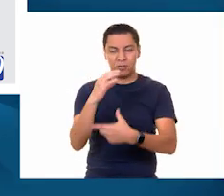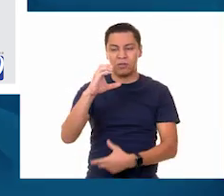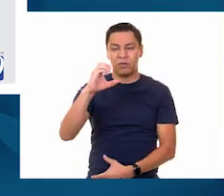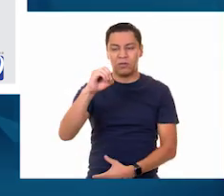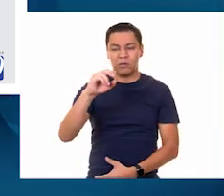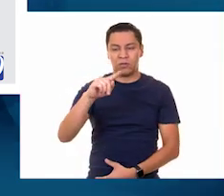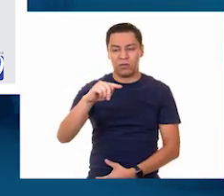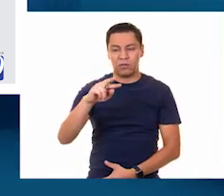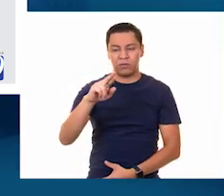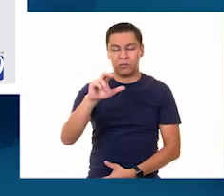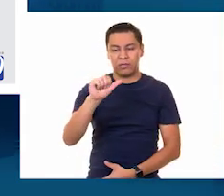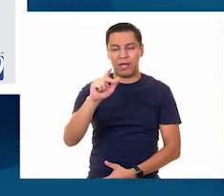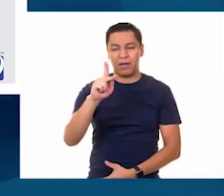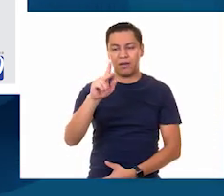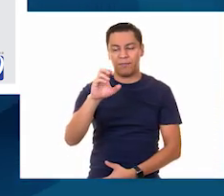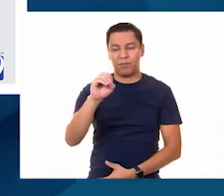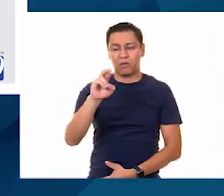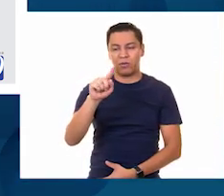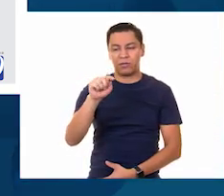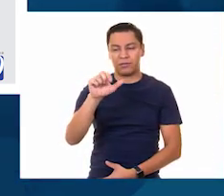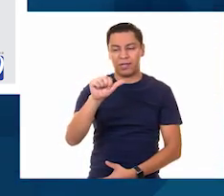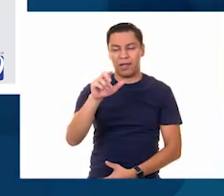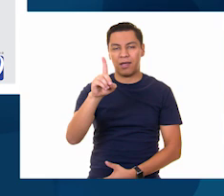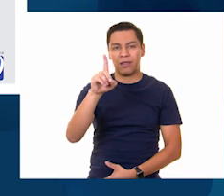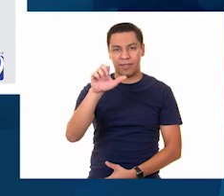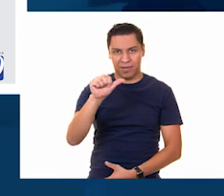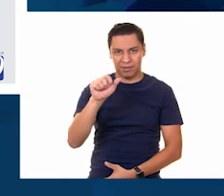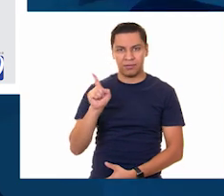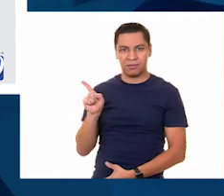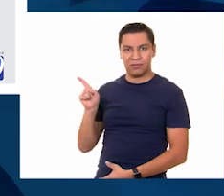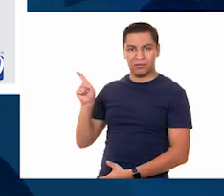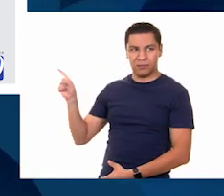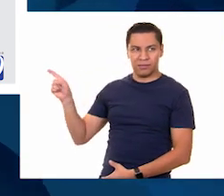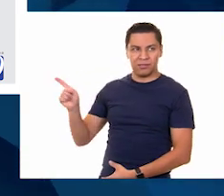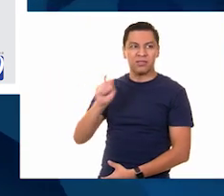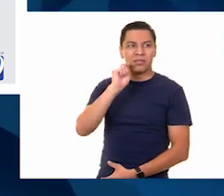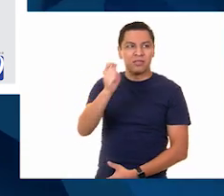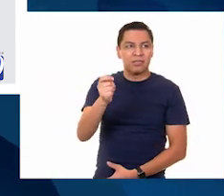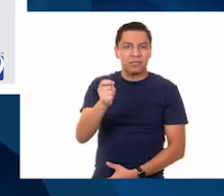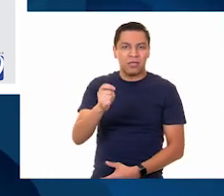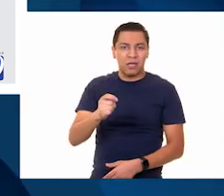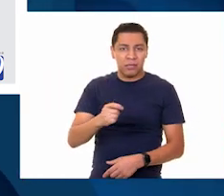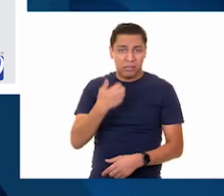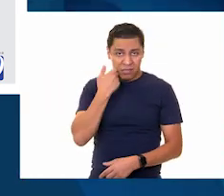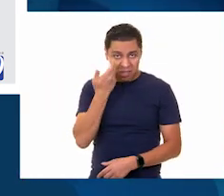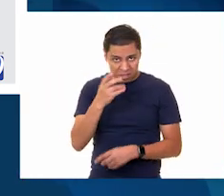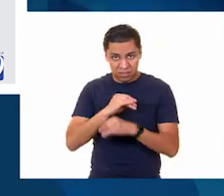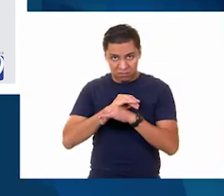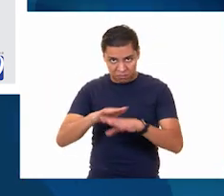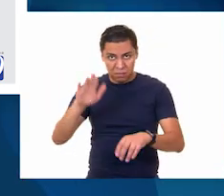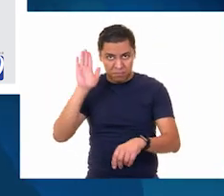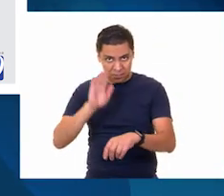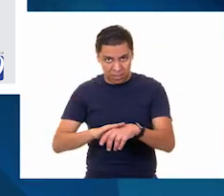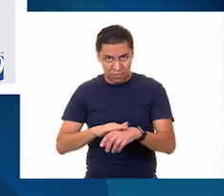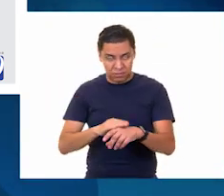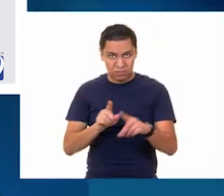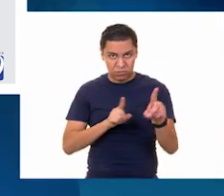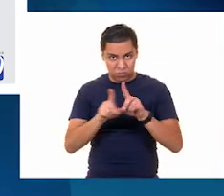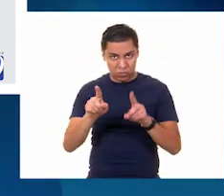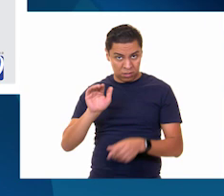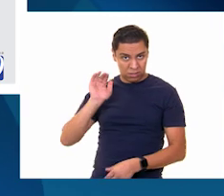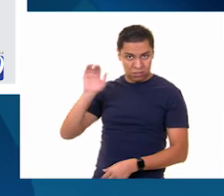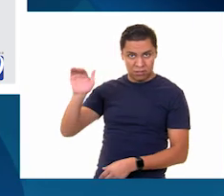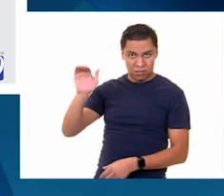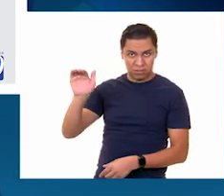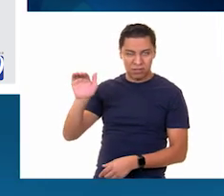sobre las instituciones que suscriben el documento y pueden atender el problema. Este tríptico incluye 3 tipos